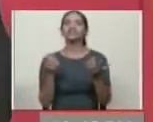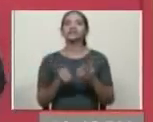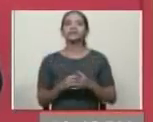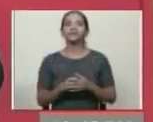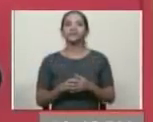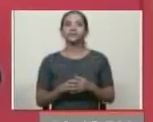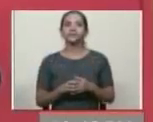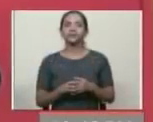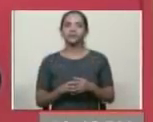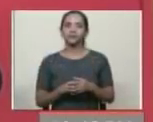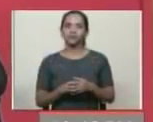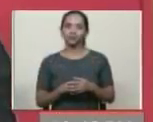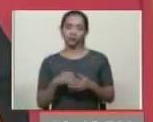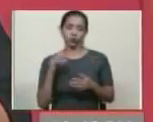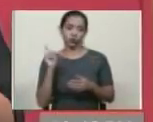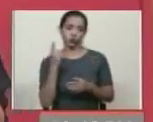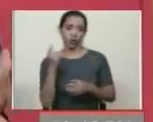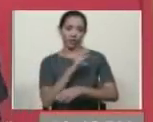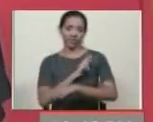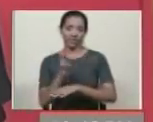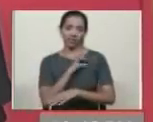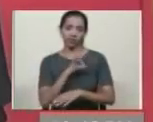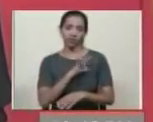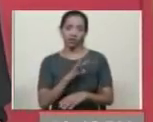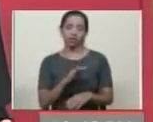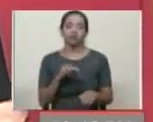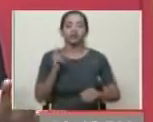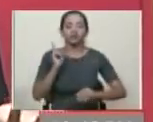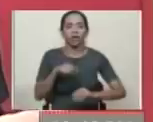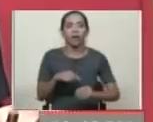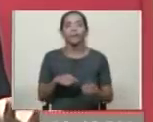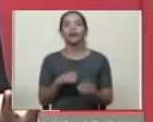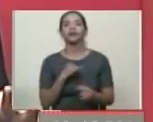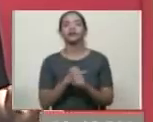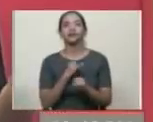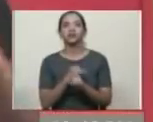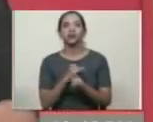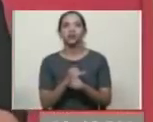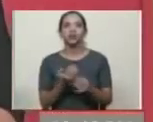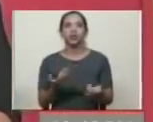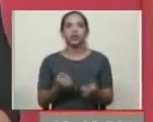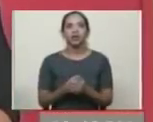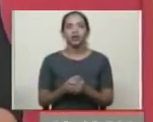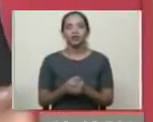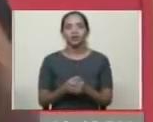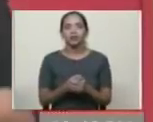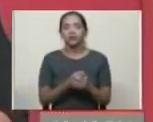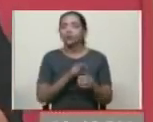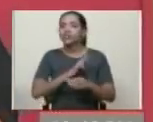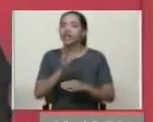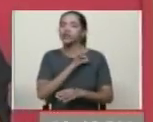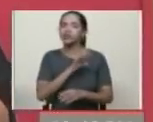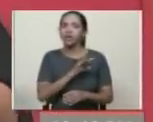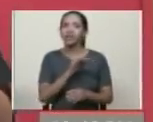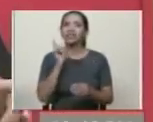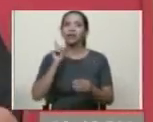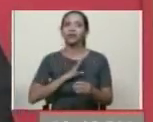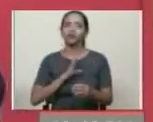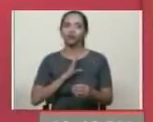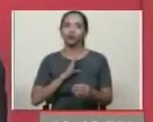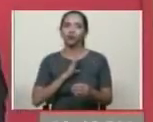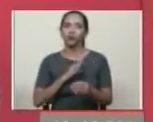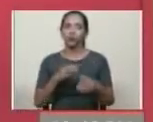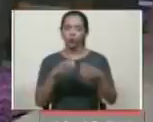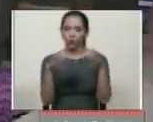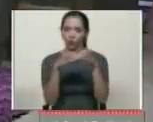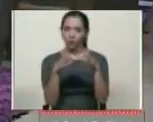No solamente en redes sociales de ellos, sino además en su internet, a diferencia, por ejemplo, China, que tiene no solamente sus redes sociales, sino también su propio internet. Claro. Entonces, tenemos que caminar